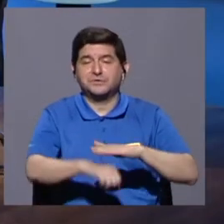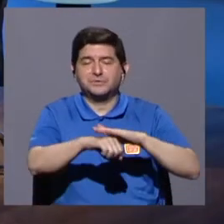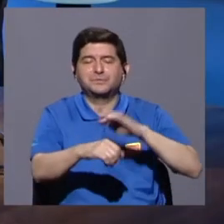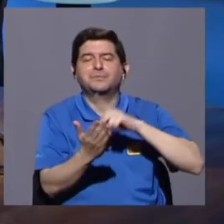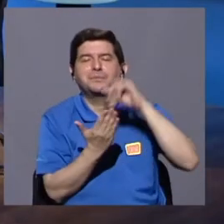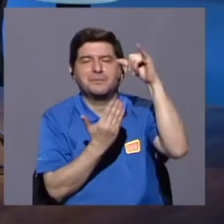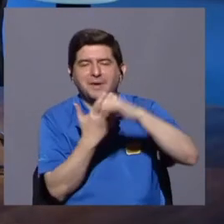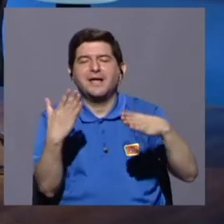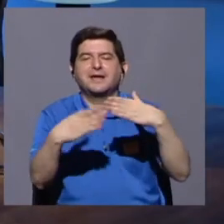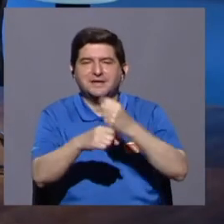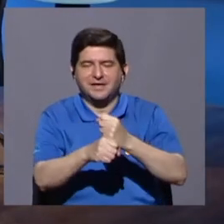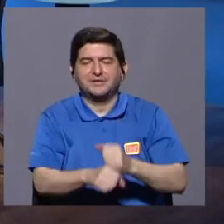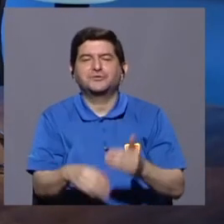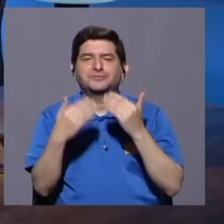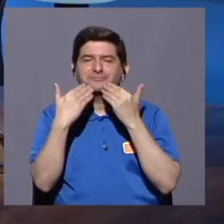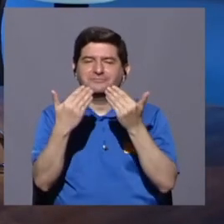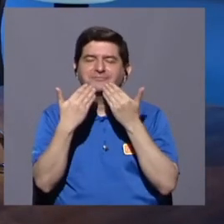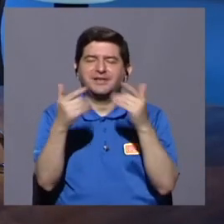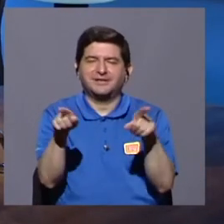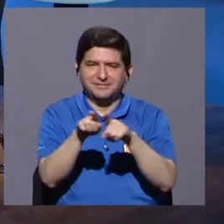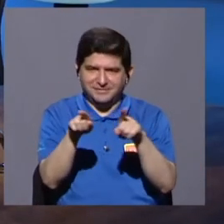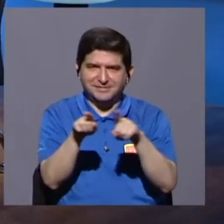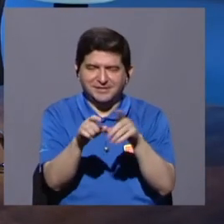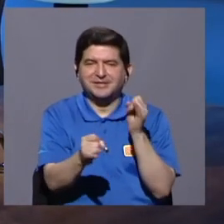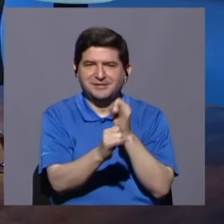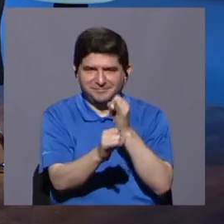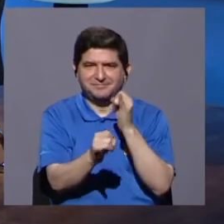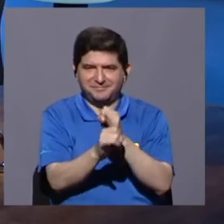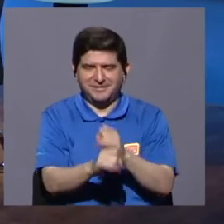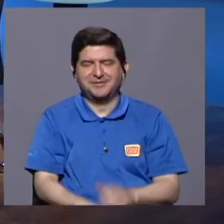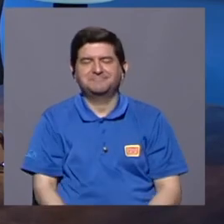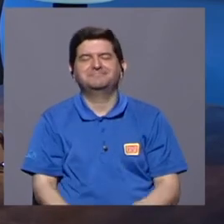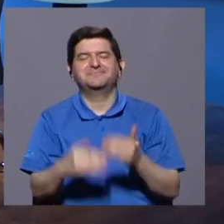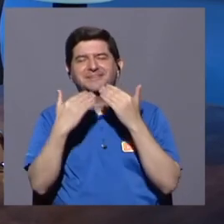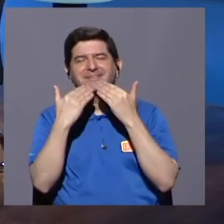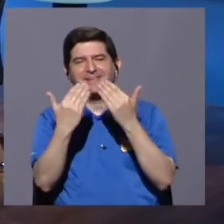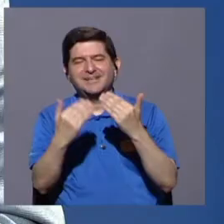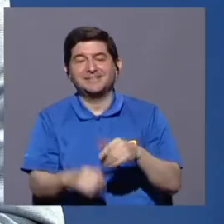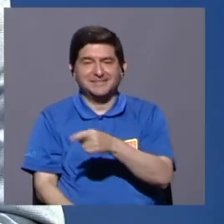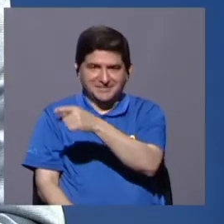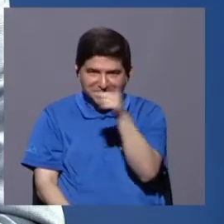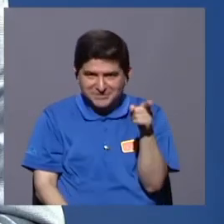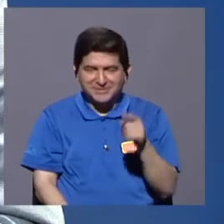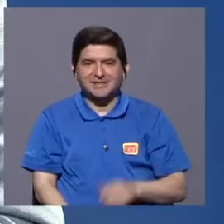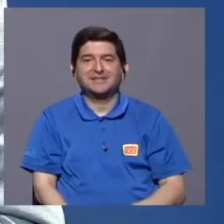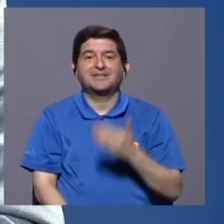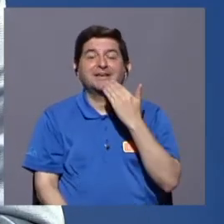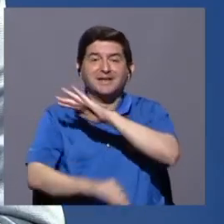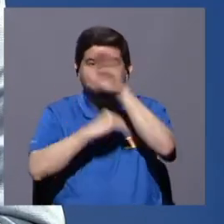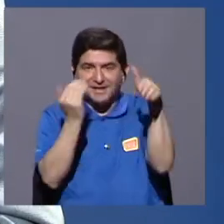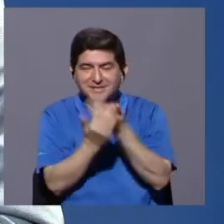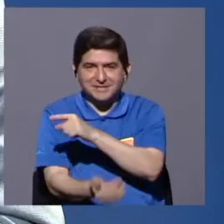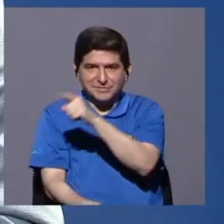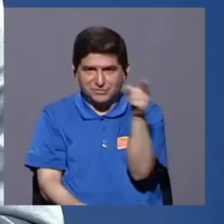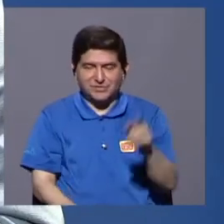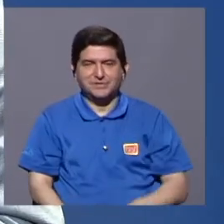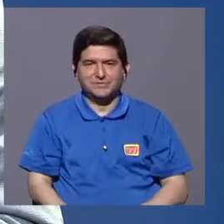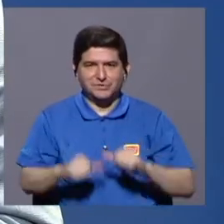¿verdad? Entonces, sí, nuestro agradecimiento también a esas instituciones. Muchísimas gracias. A ustedes. Gracias